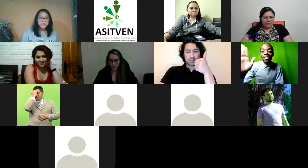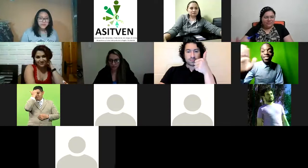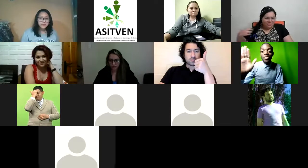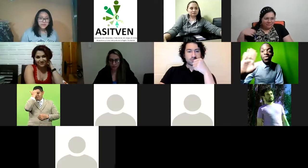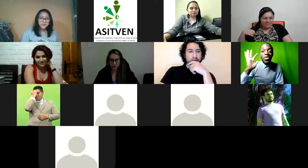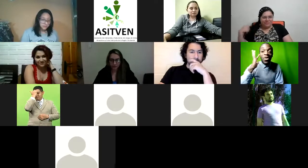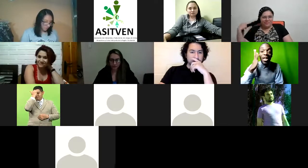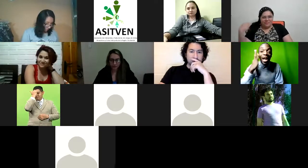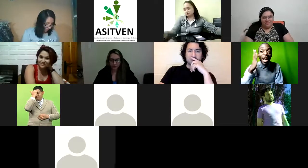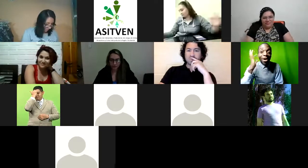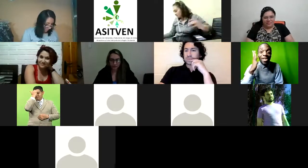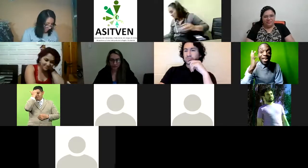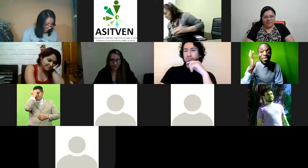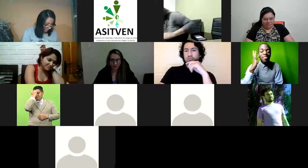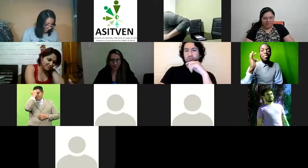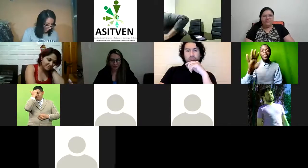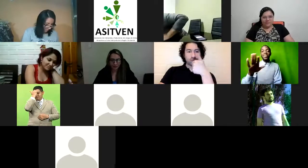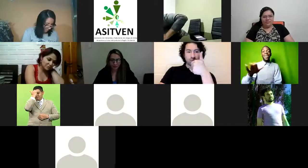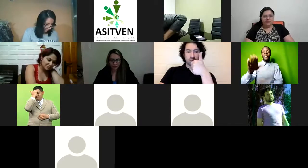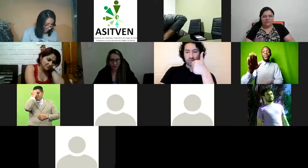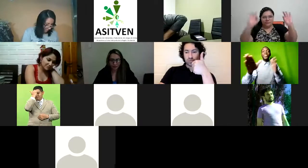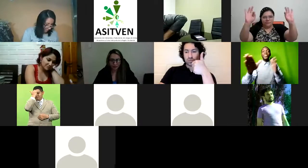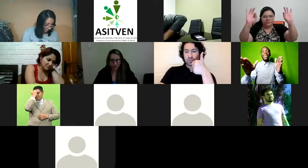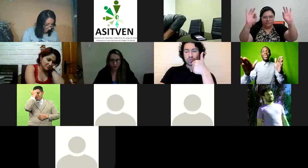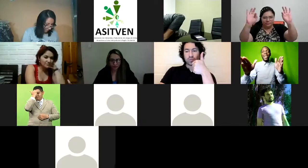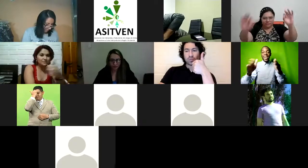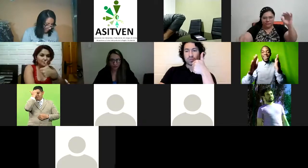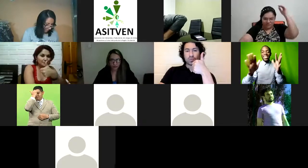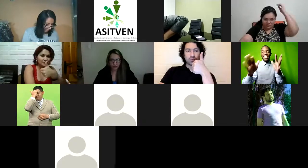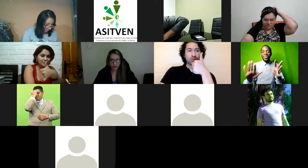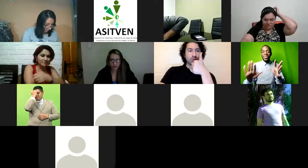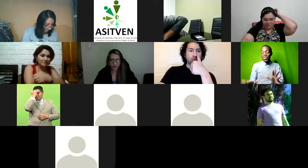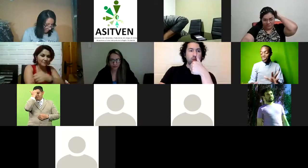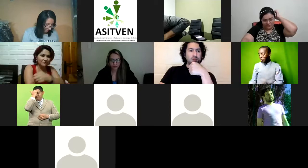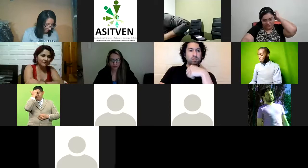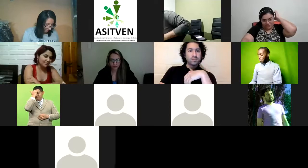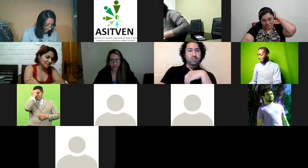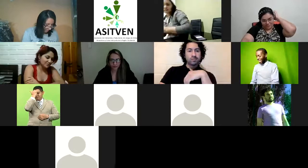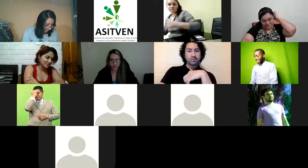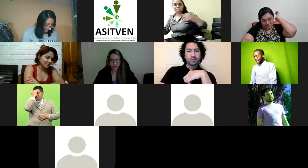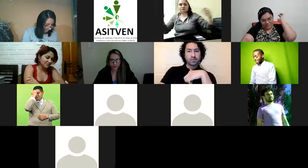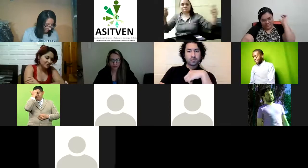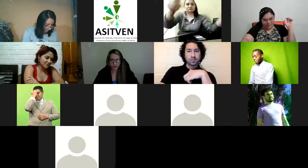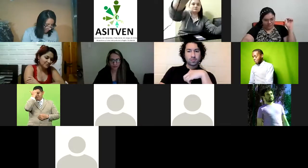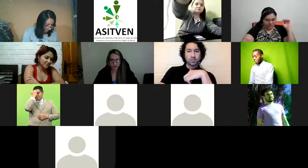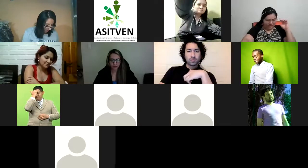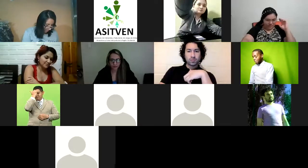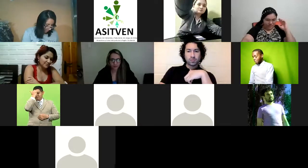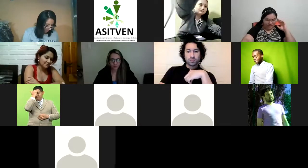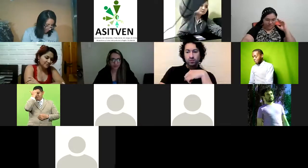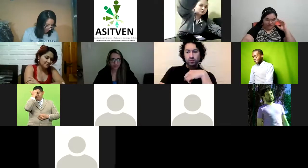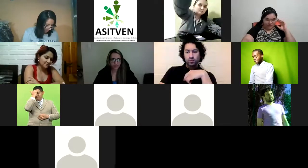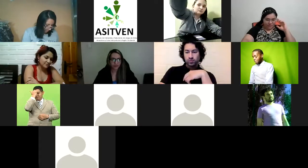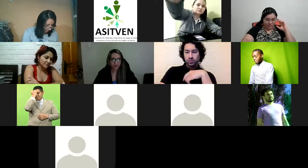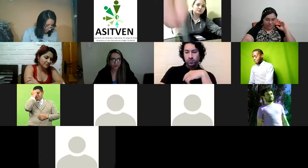vemos. ¿Ahora sí? Yo sí Ahora lo te veo. El celular le entra todo. Ahora sí.